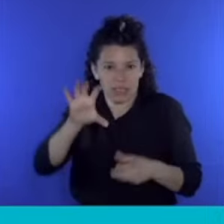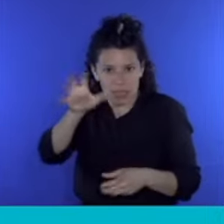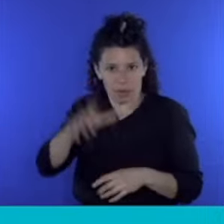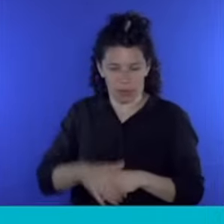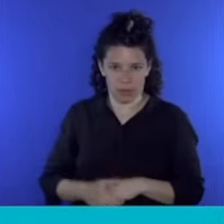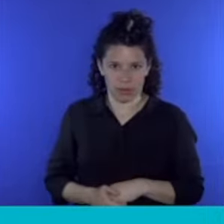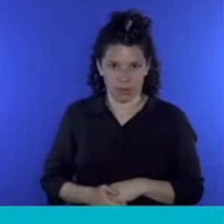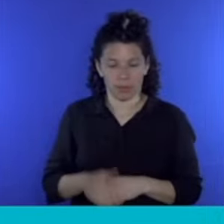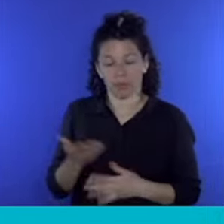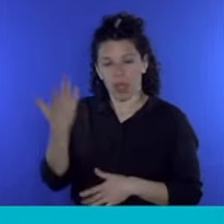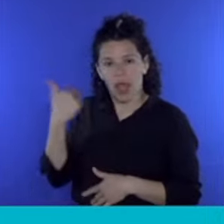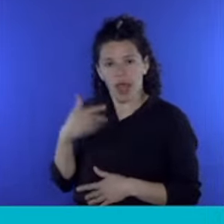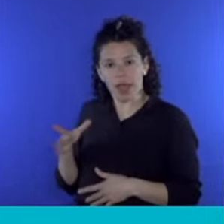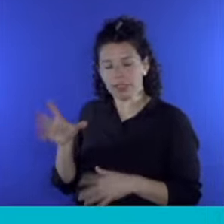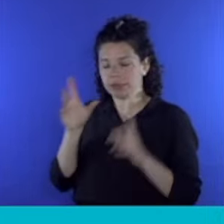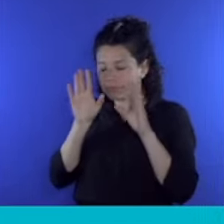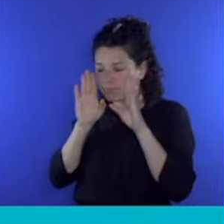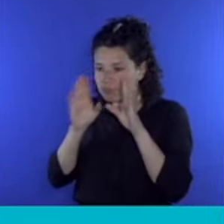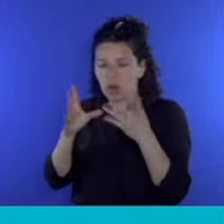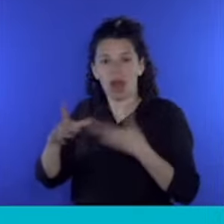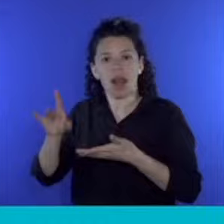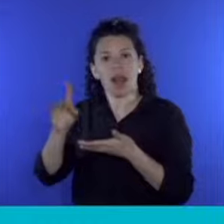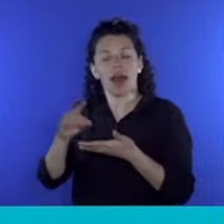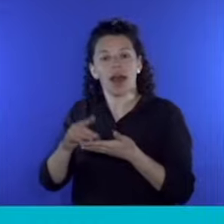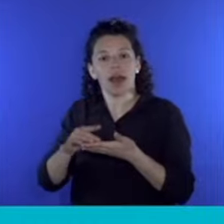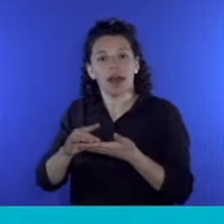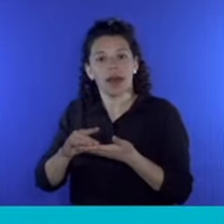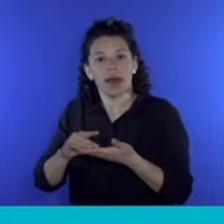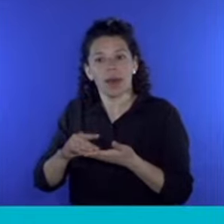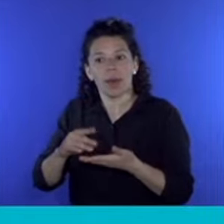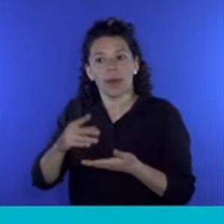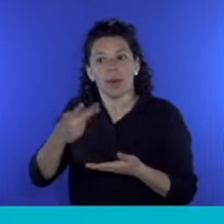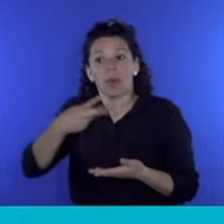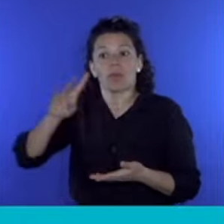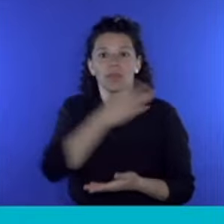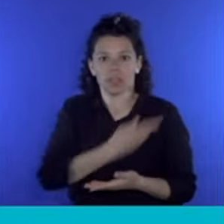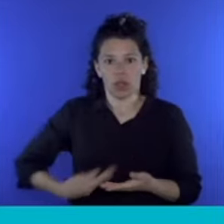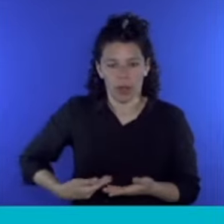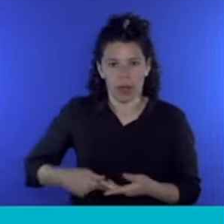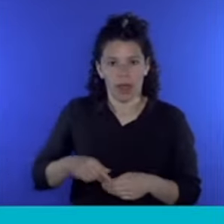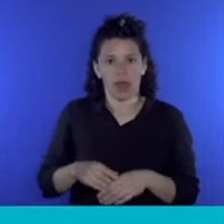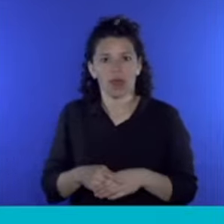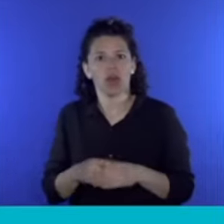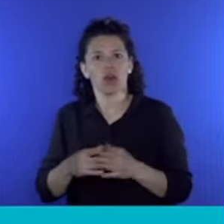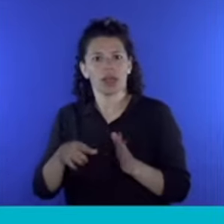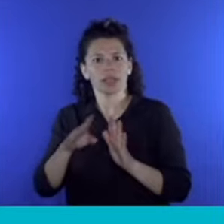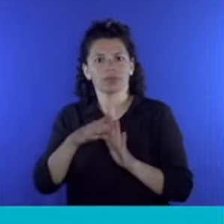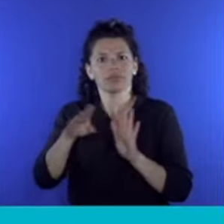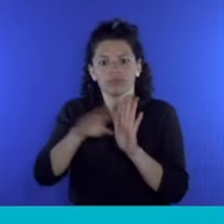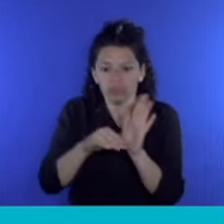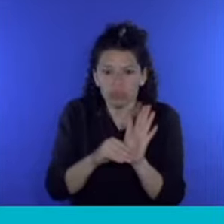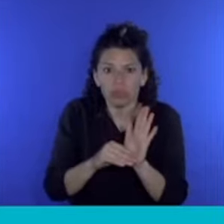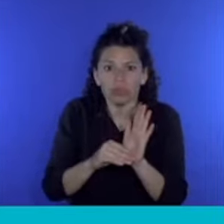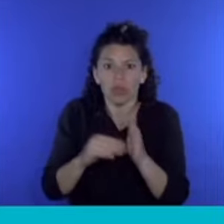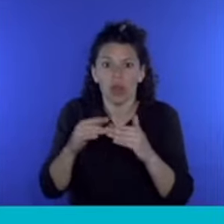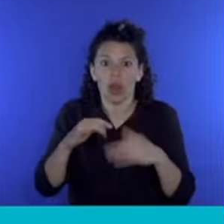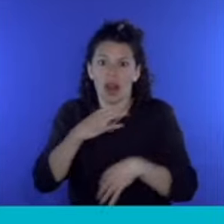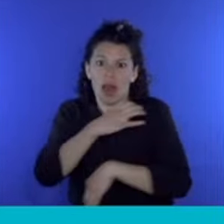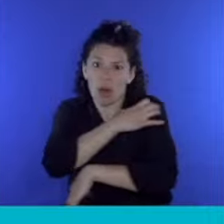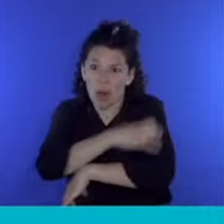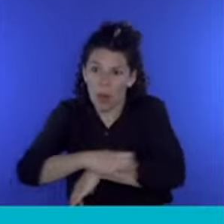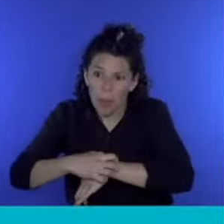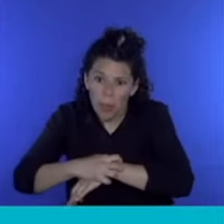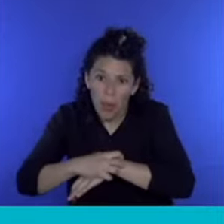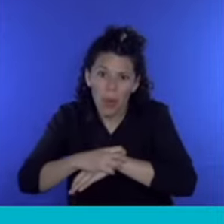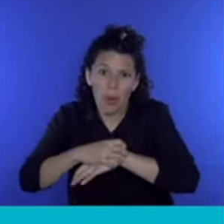la vicegobernadora que decía que hay muchos trabajadores registrados, formales, que están bajo la línea de pobreza. Entre ellos,